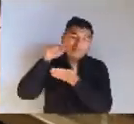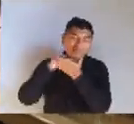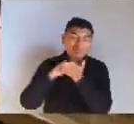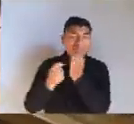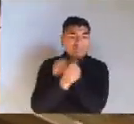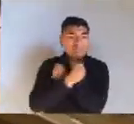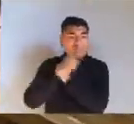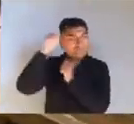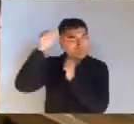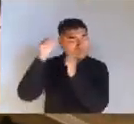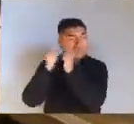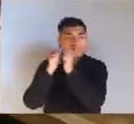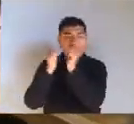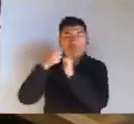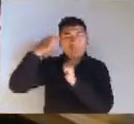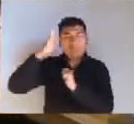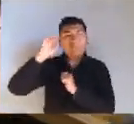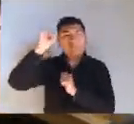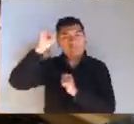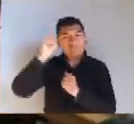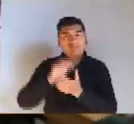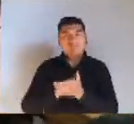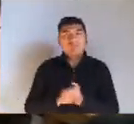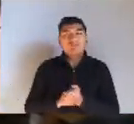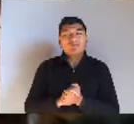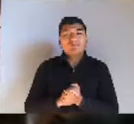unido por medio de Dios.